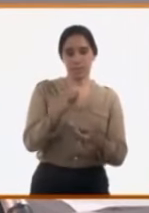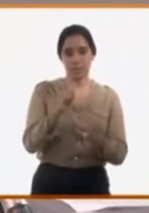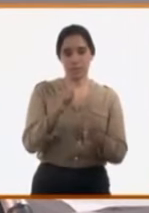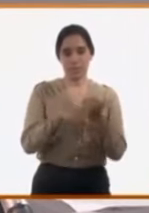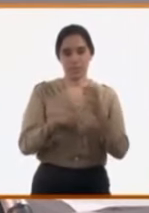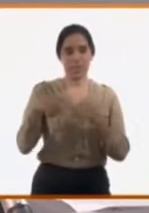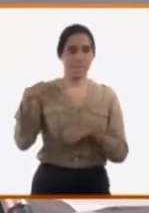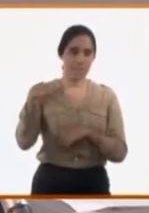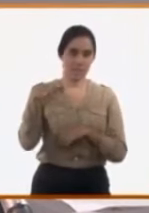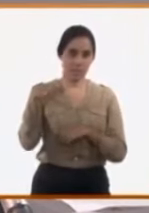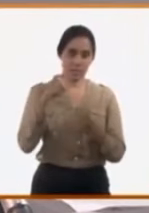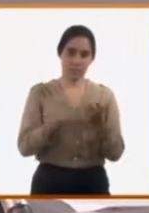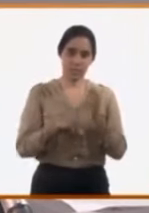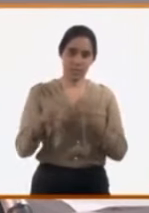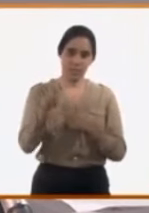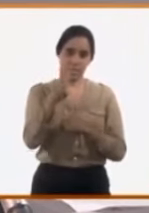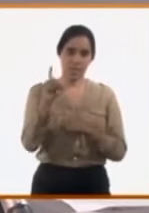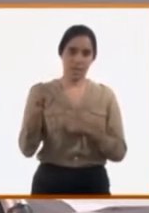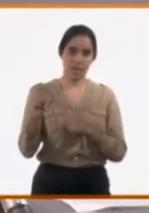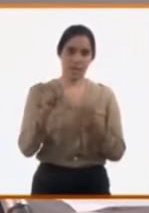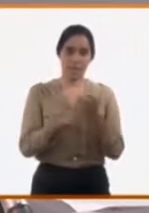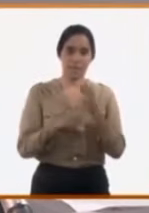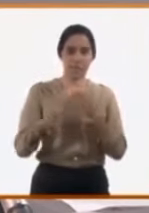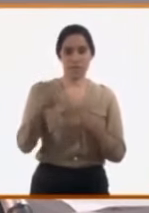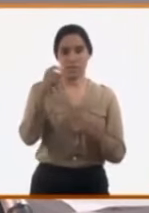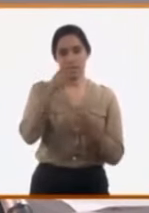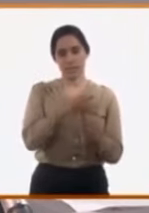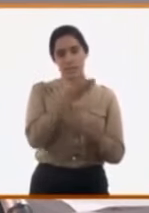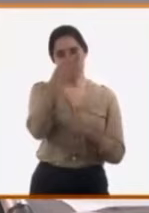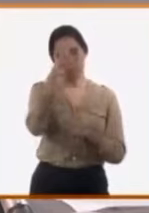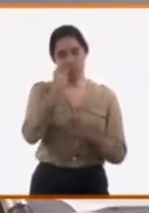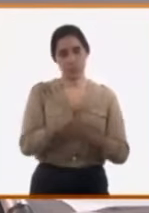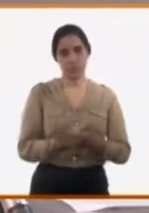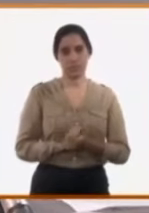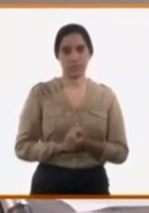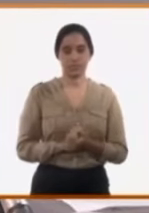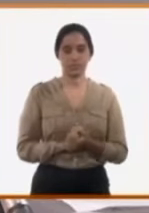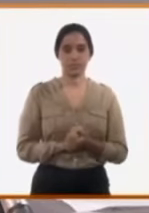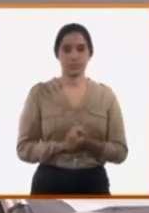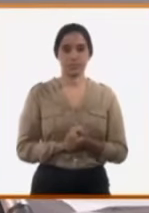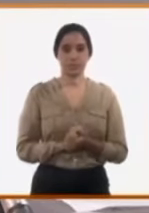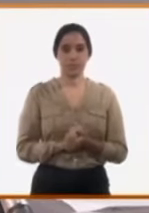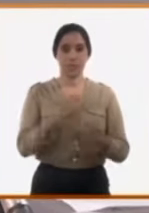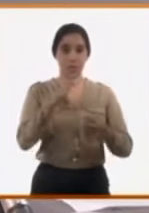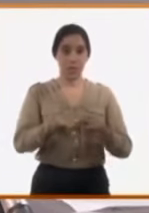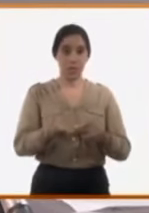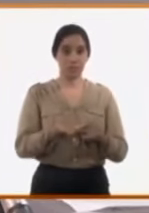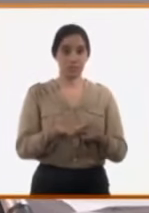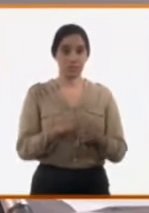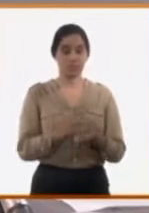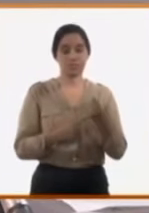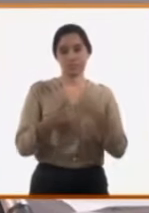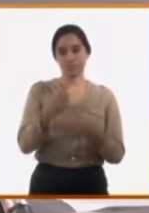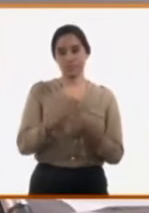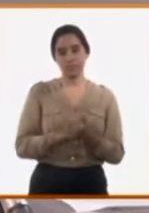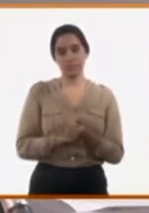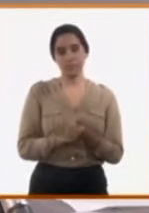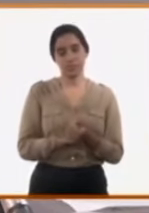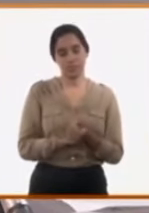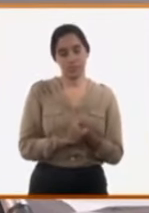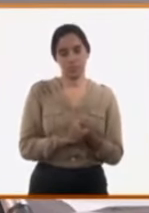del Río en Villa Clara y en Santiago de Cuba por ejemplo olin que digo Disculpe